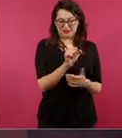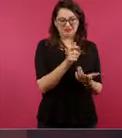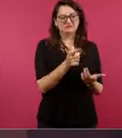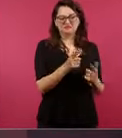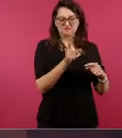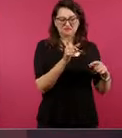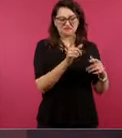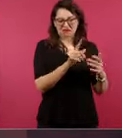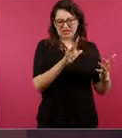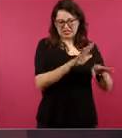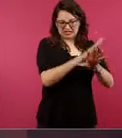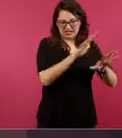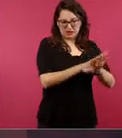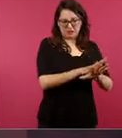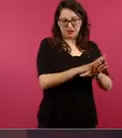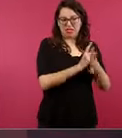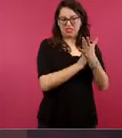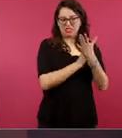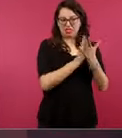jubilados.